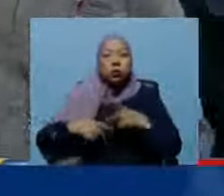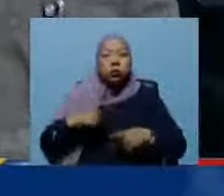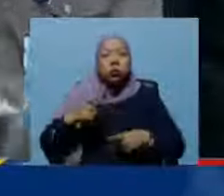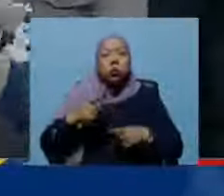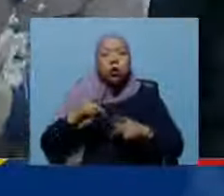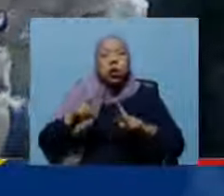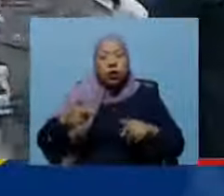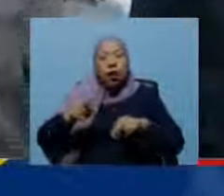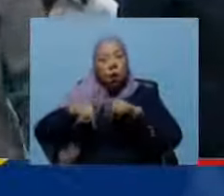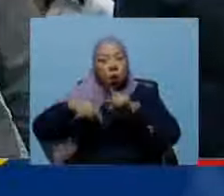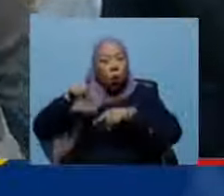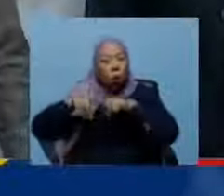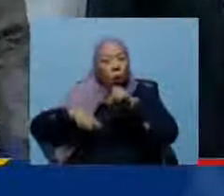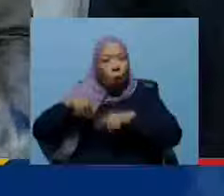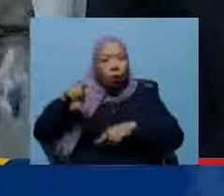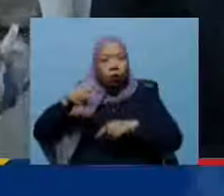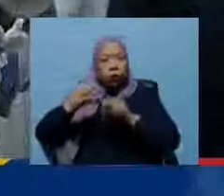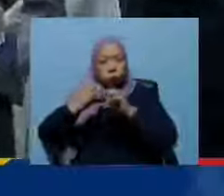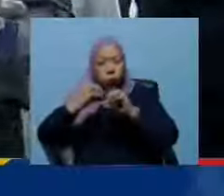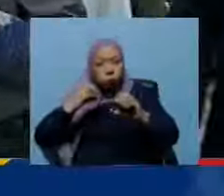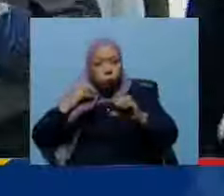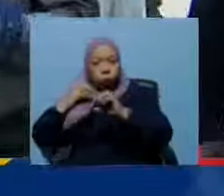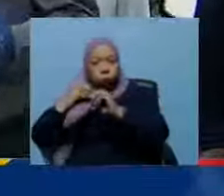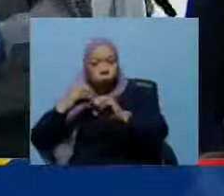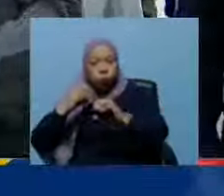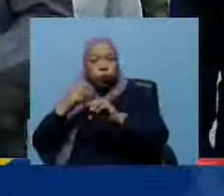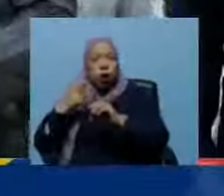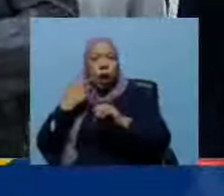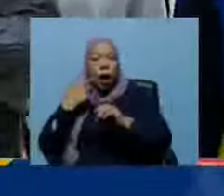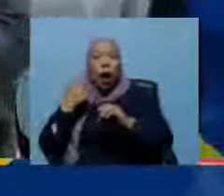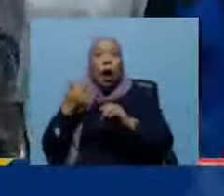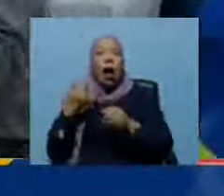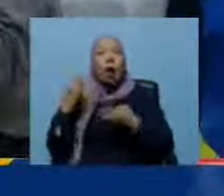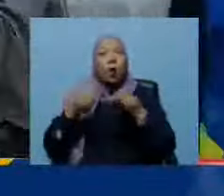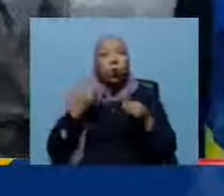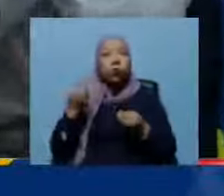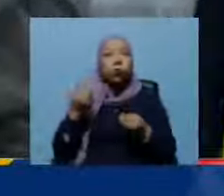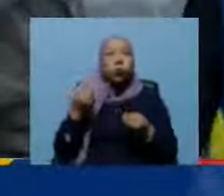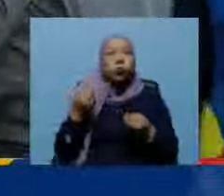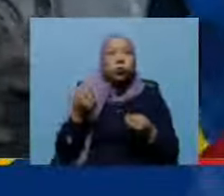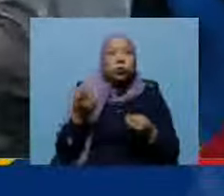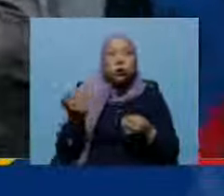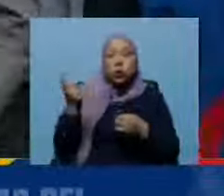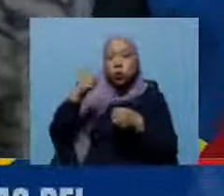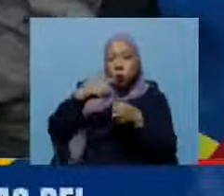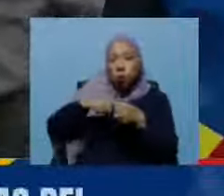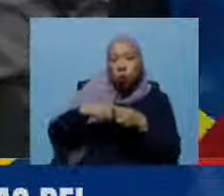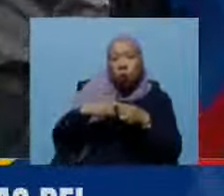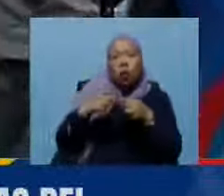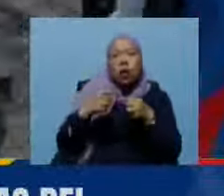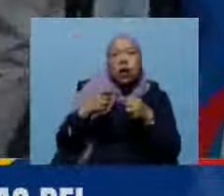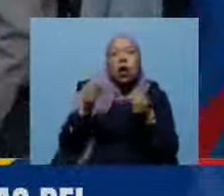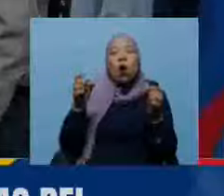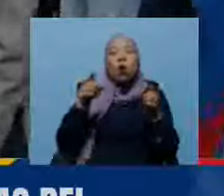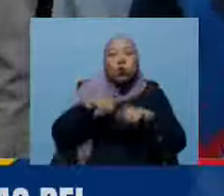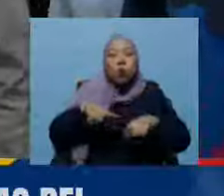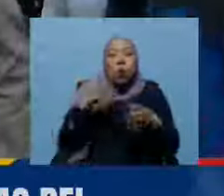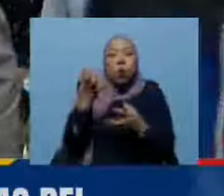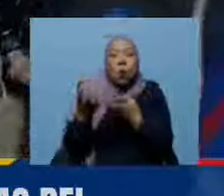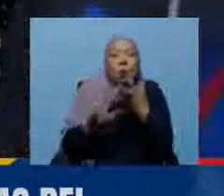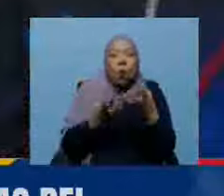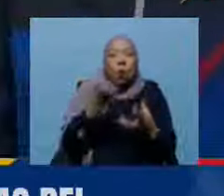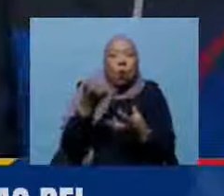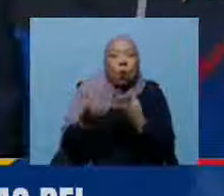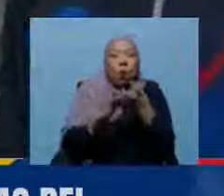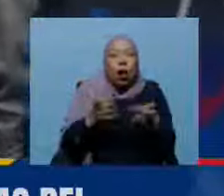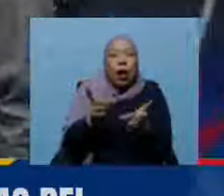producción de cabillas. Acá la recibimos, es ingresada en un horno de calentamiento